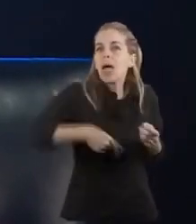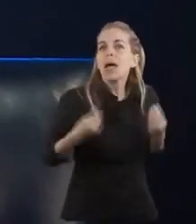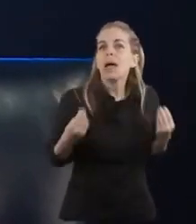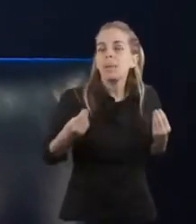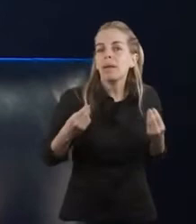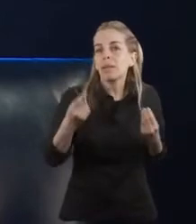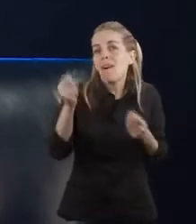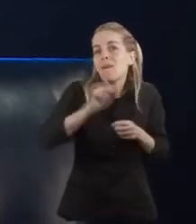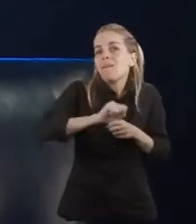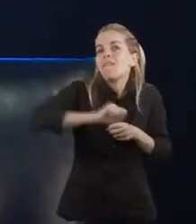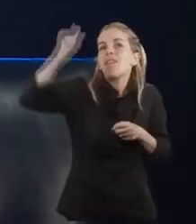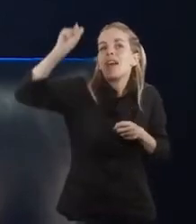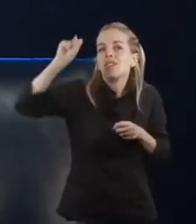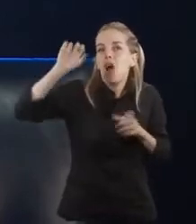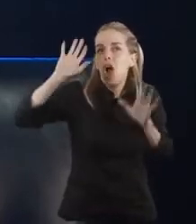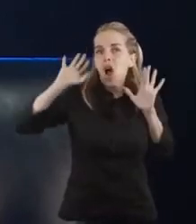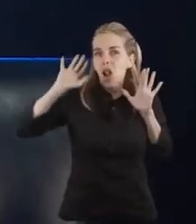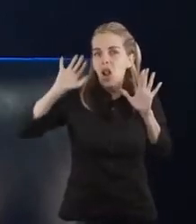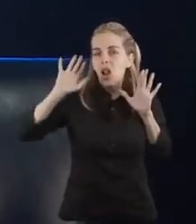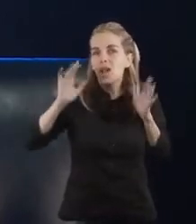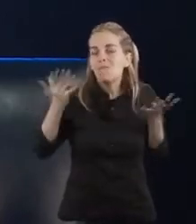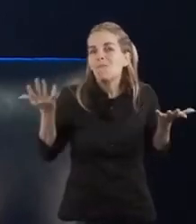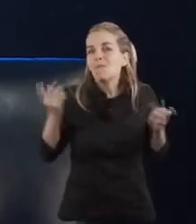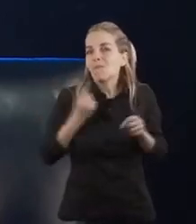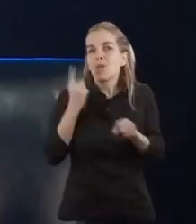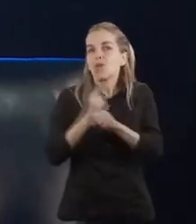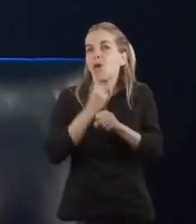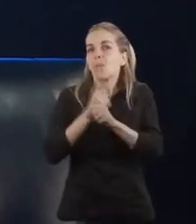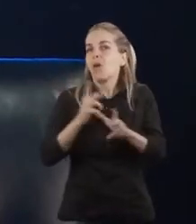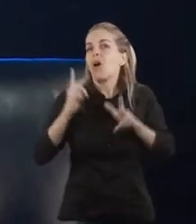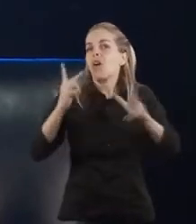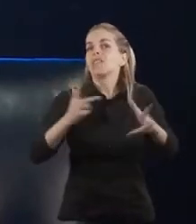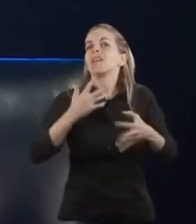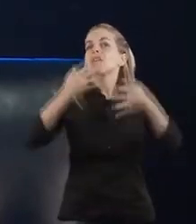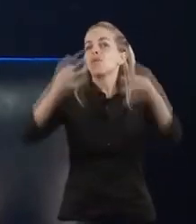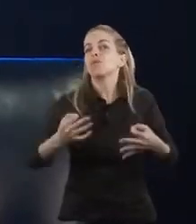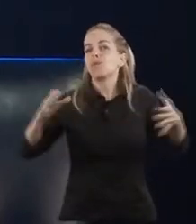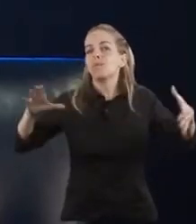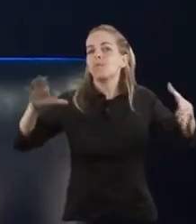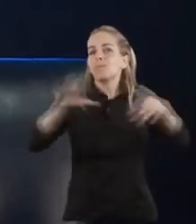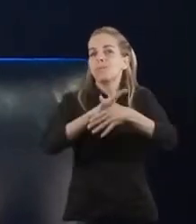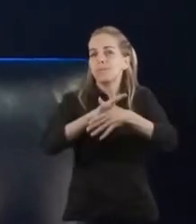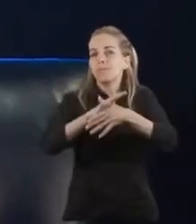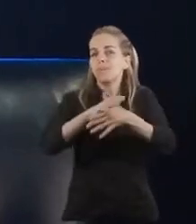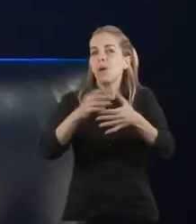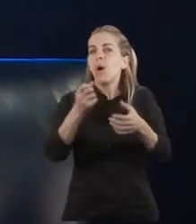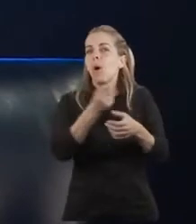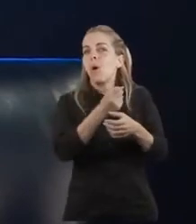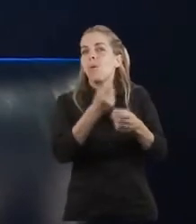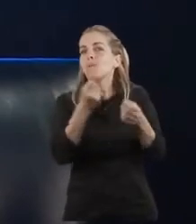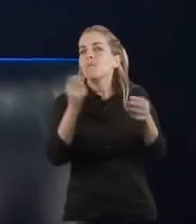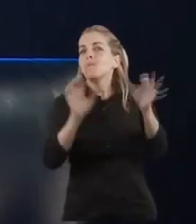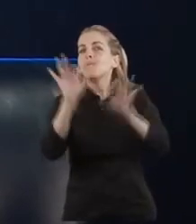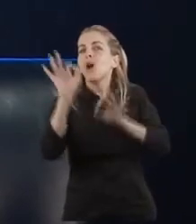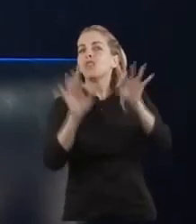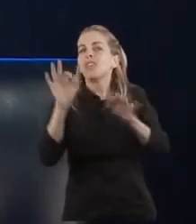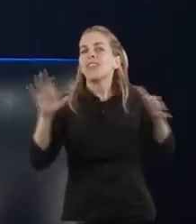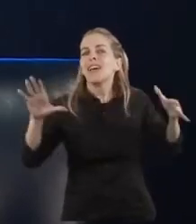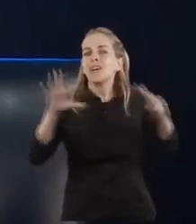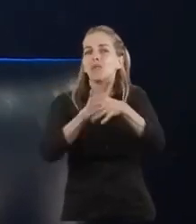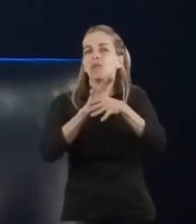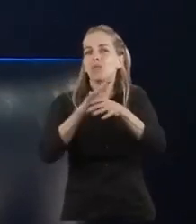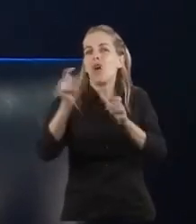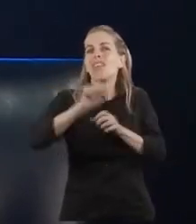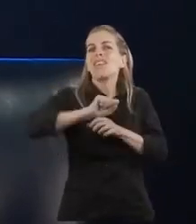la verdad que sería muy poco profesional de mi parte que yo arriesgarse hoy a decirte cuál es la proyección de inflación